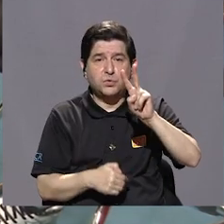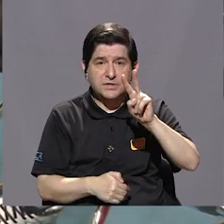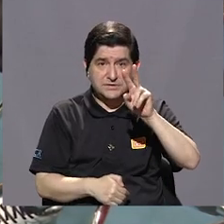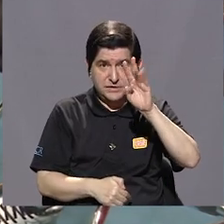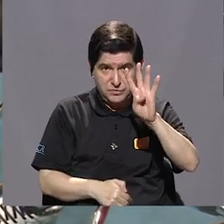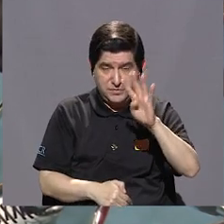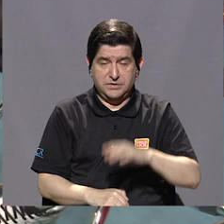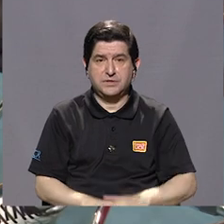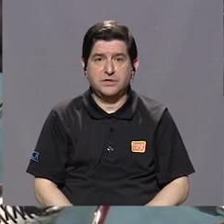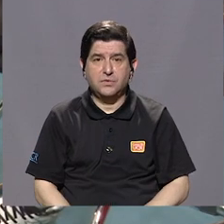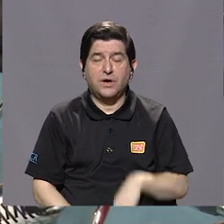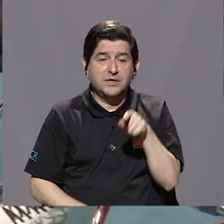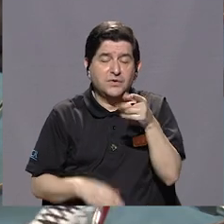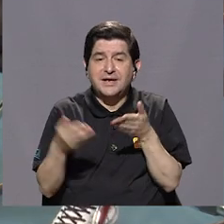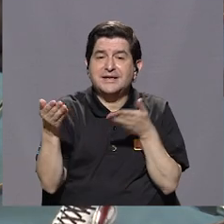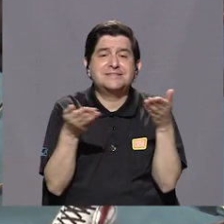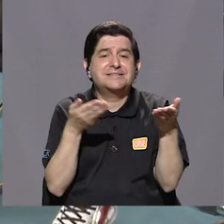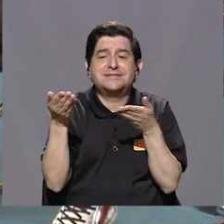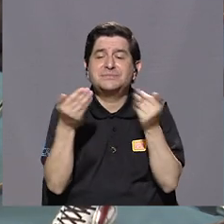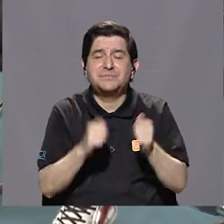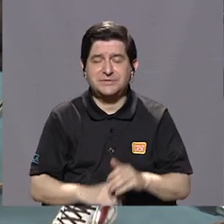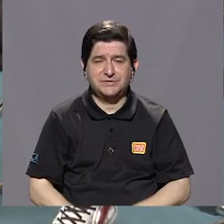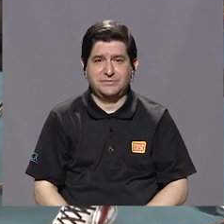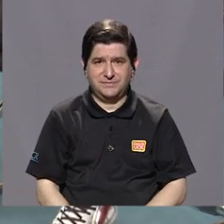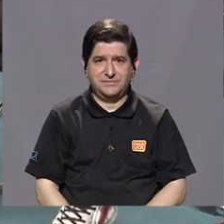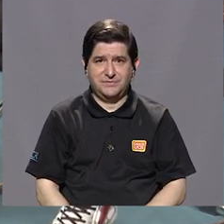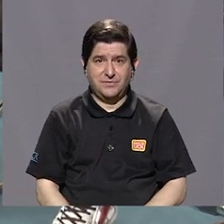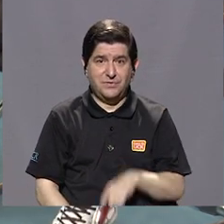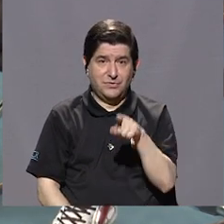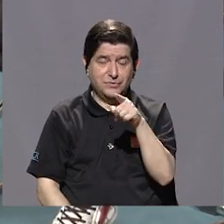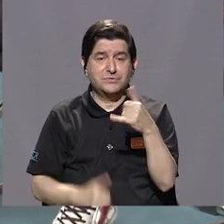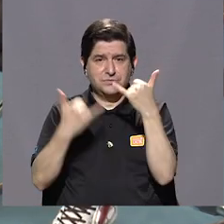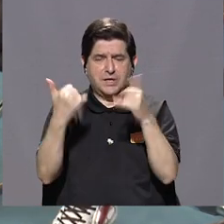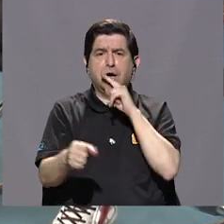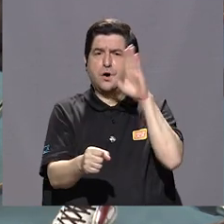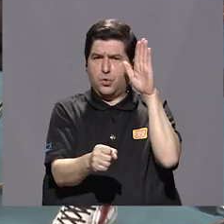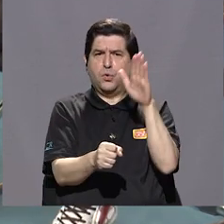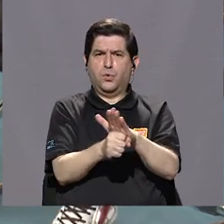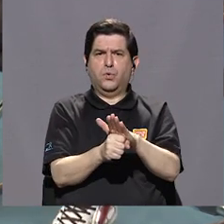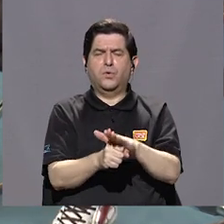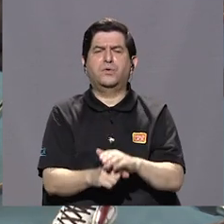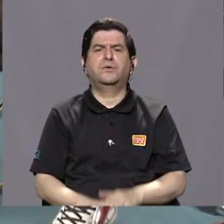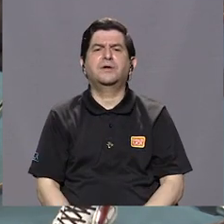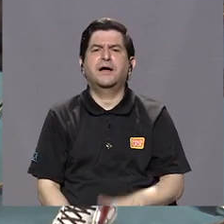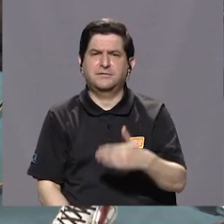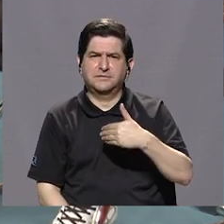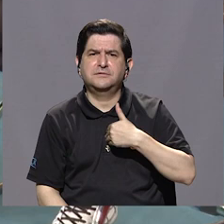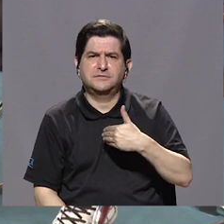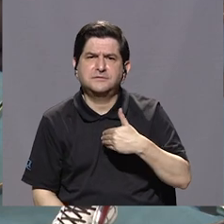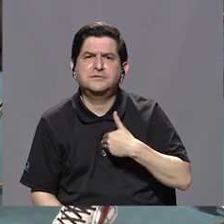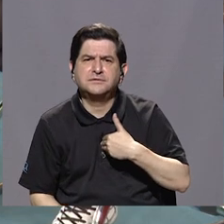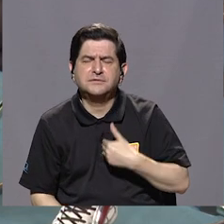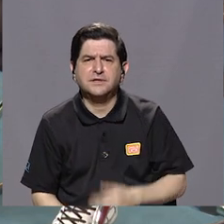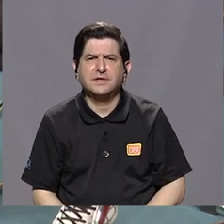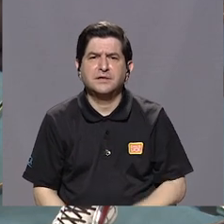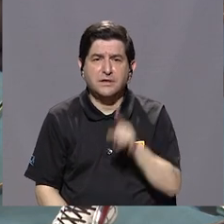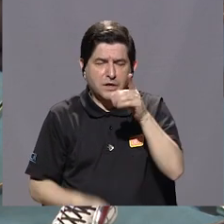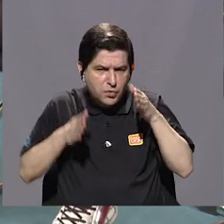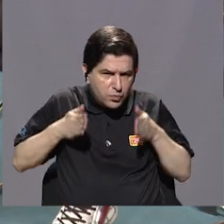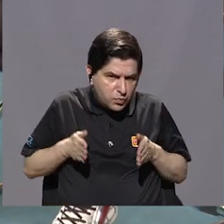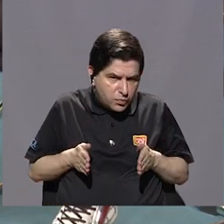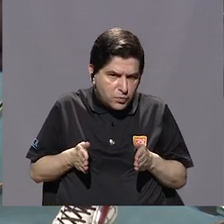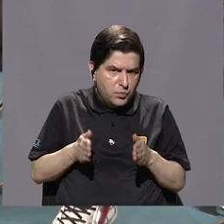fue servir. Sí. Y en eso está usted ahora muy comprometida con una hoja de ruta